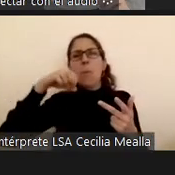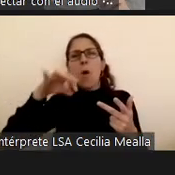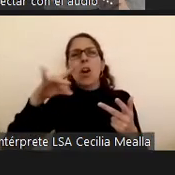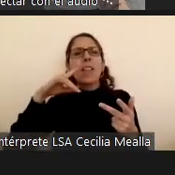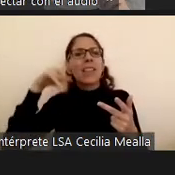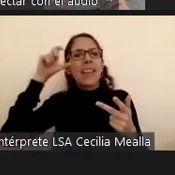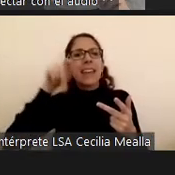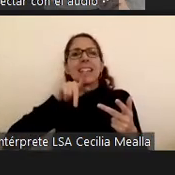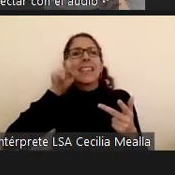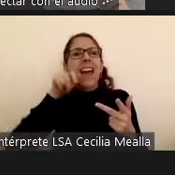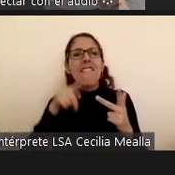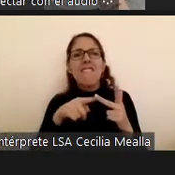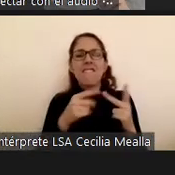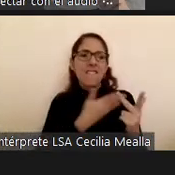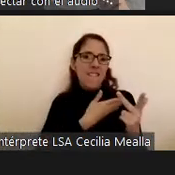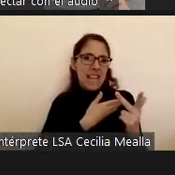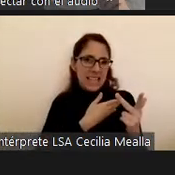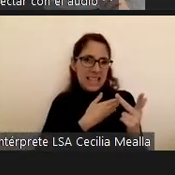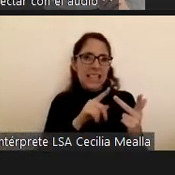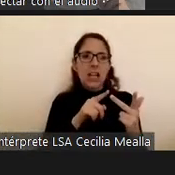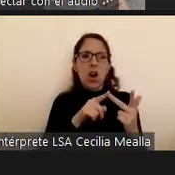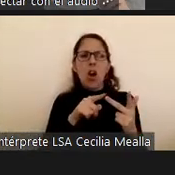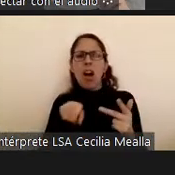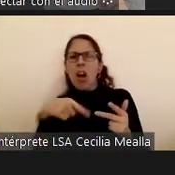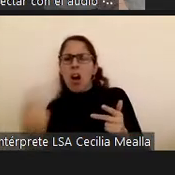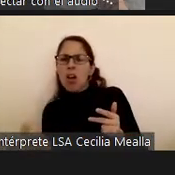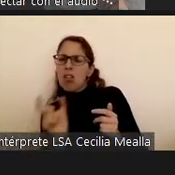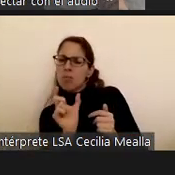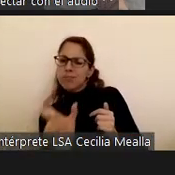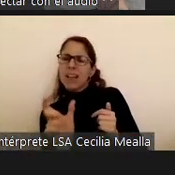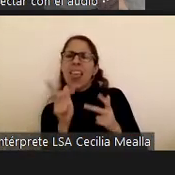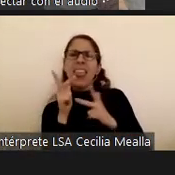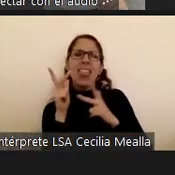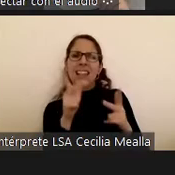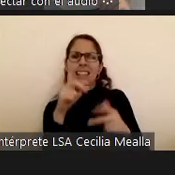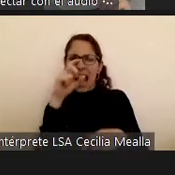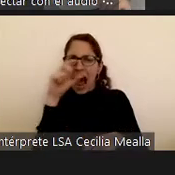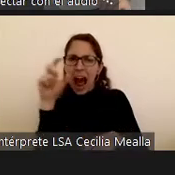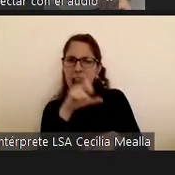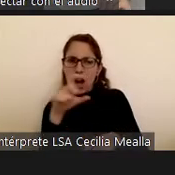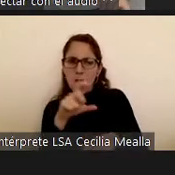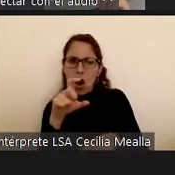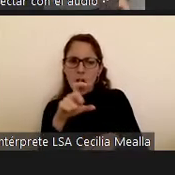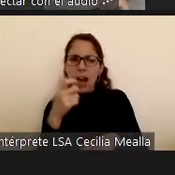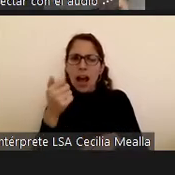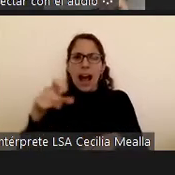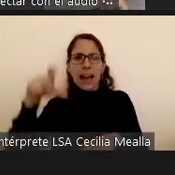el ácido alcohol. ¿Qué les parece? A ver si alguno, ¿qué tipo de componente es ese?